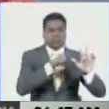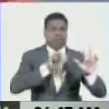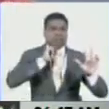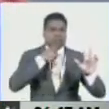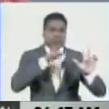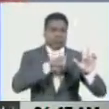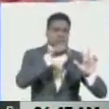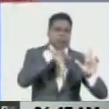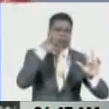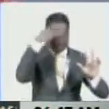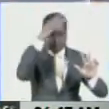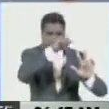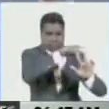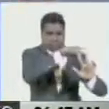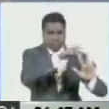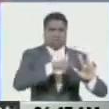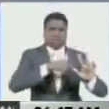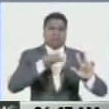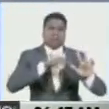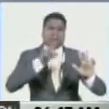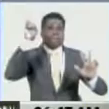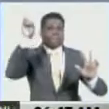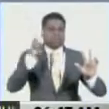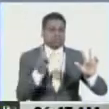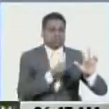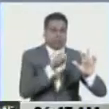imperialismo que aspira a desplegarse nuevamente para